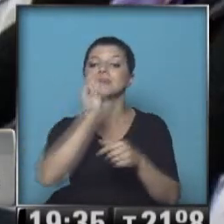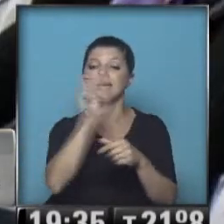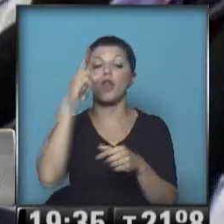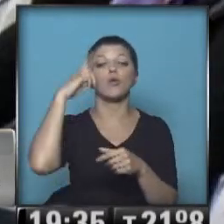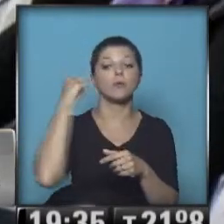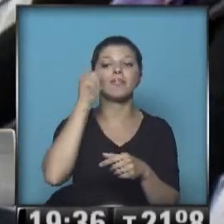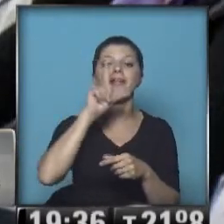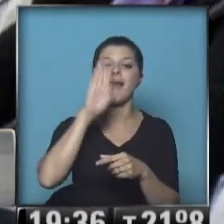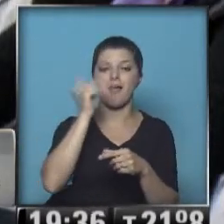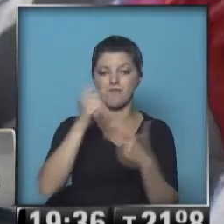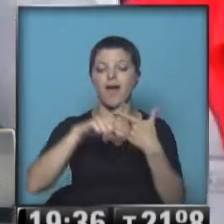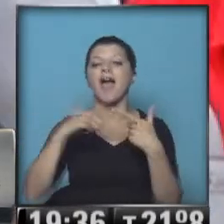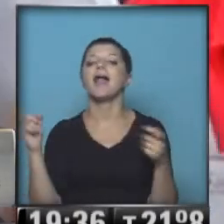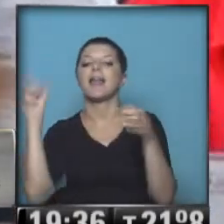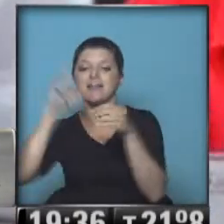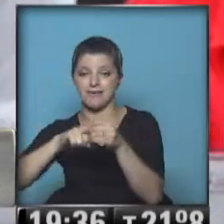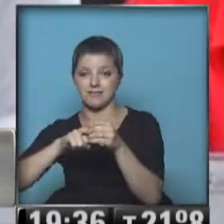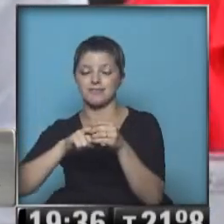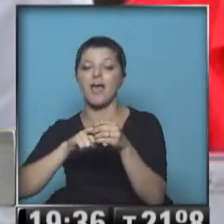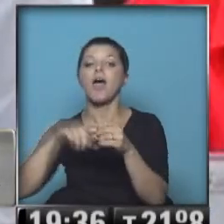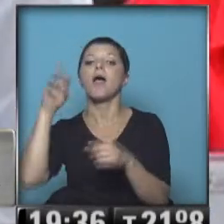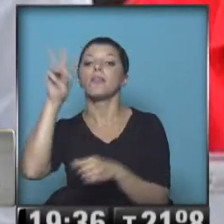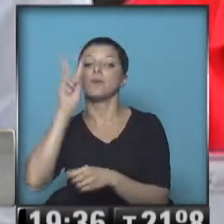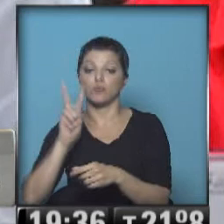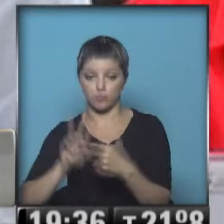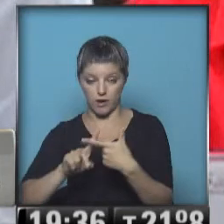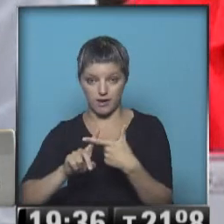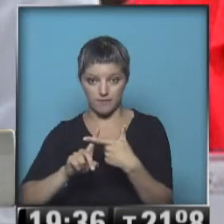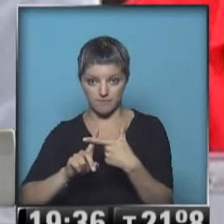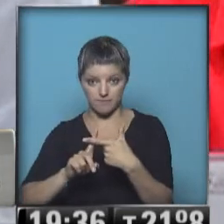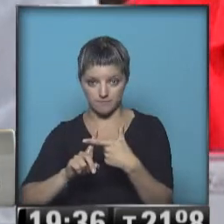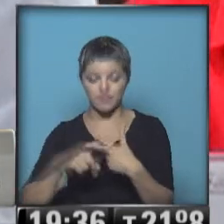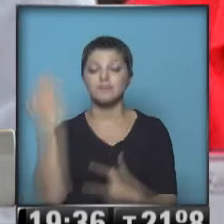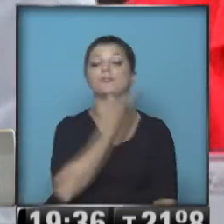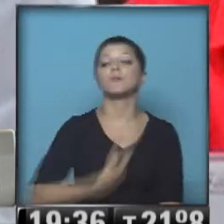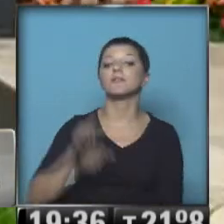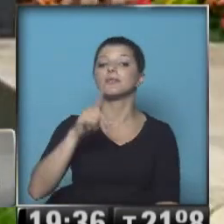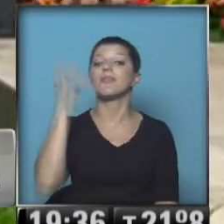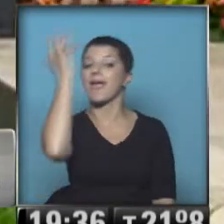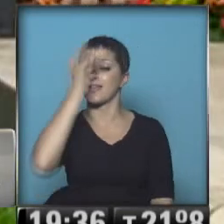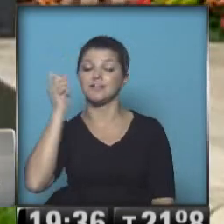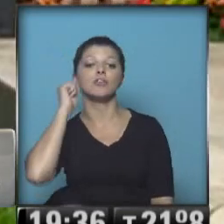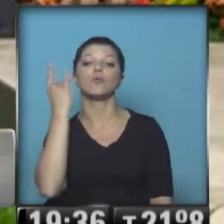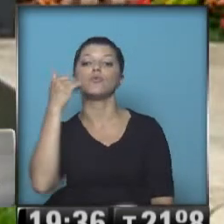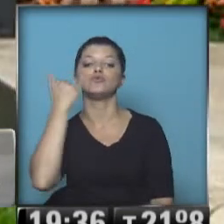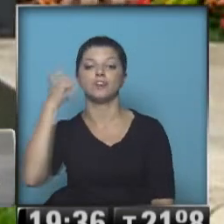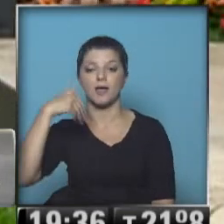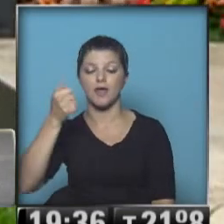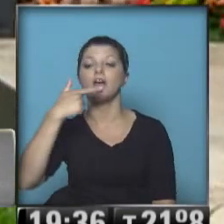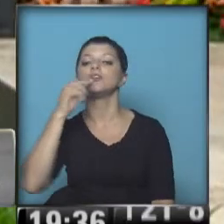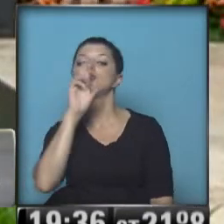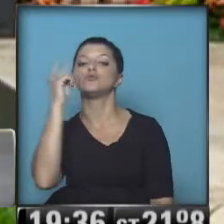la Alianza Bolivariana para los Pueblos de Nuestra América, con los jefes de Estado de Haití, Guyana y Surinam.